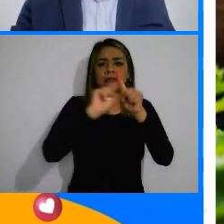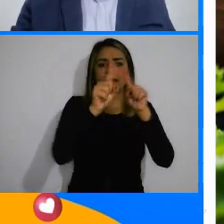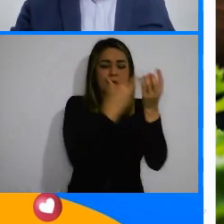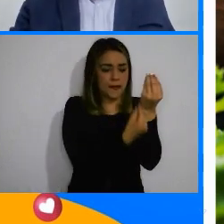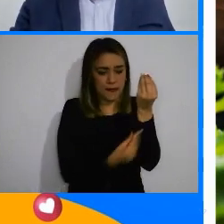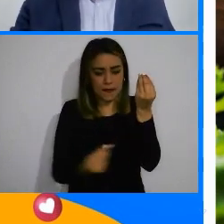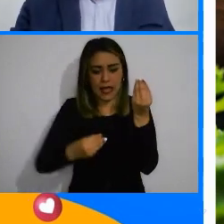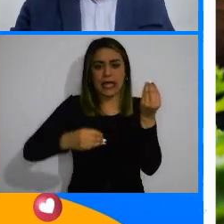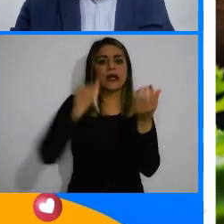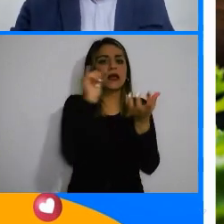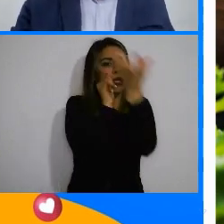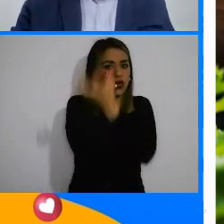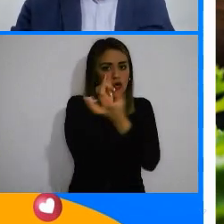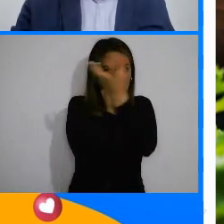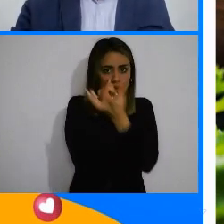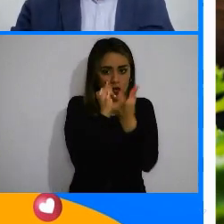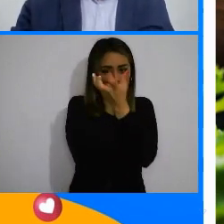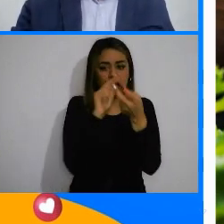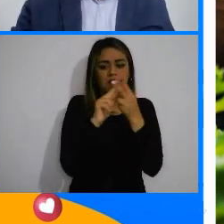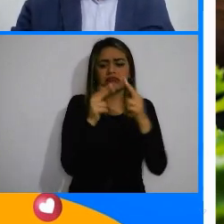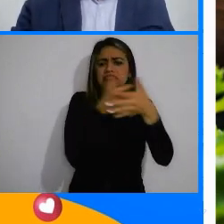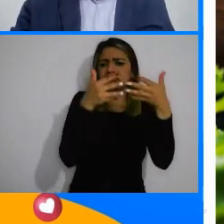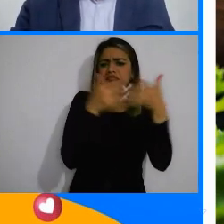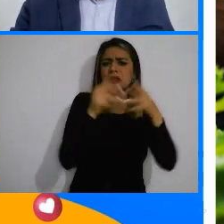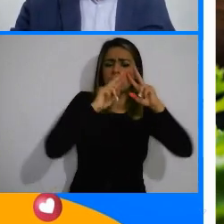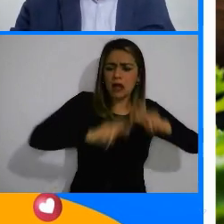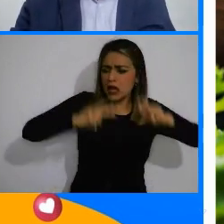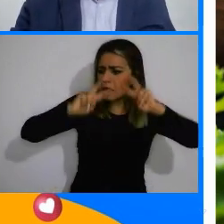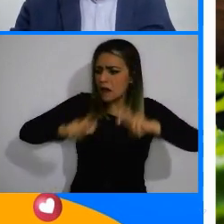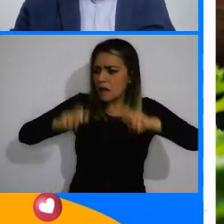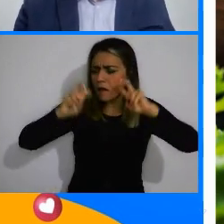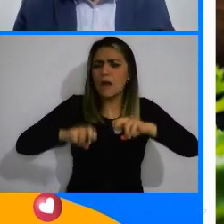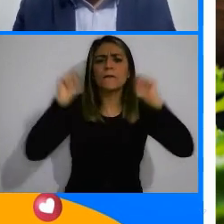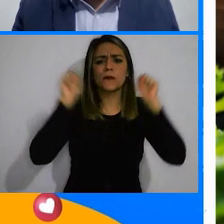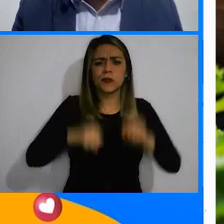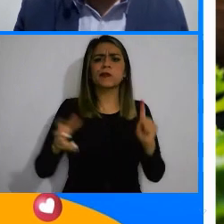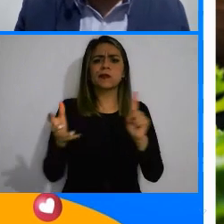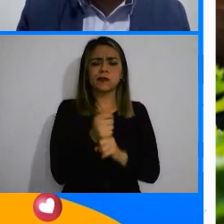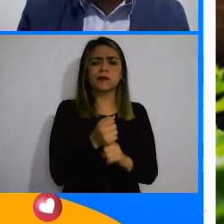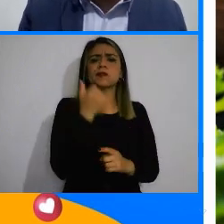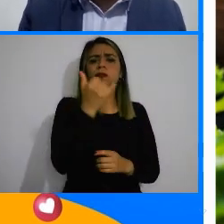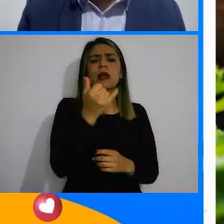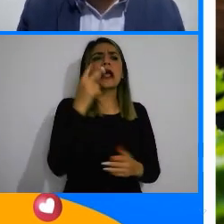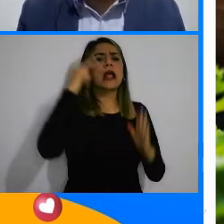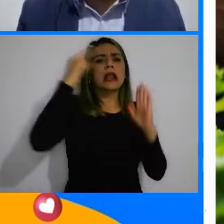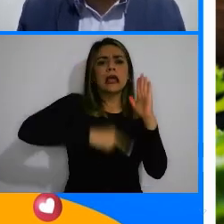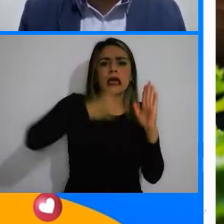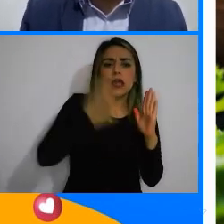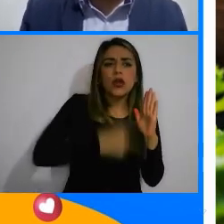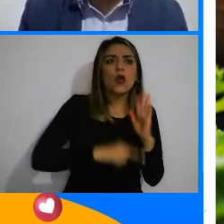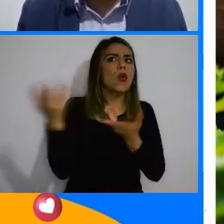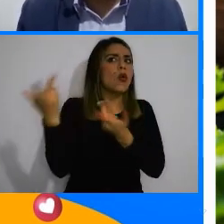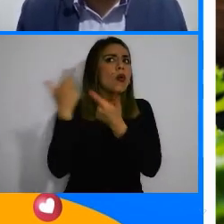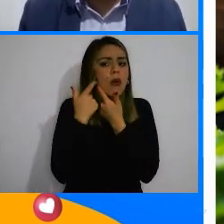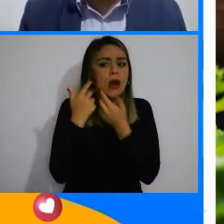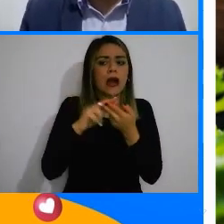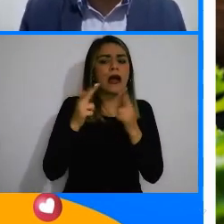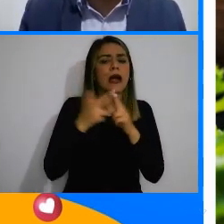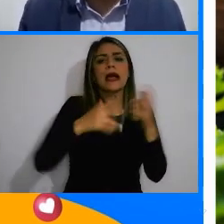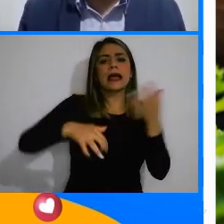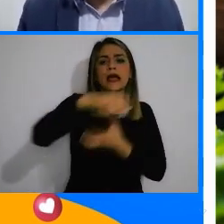la ecología en textos donde ustedes quieran consultar. Entonces van a hablar, ustedes van a leer o van a escuchar que se habla de